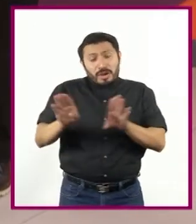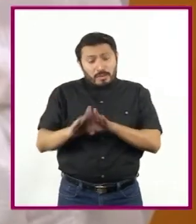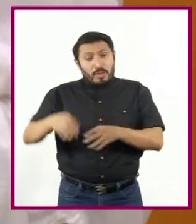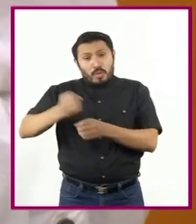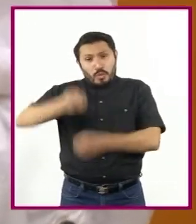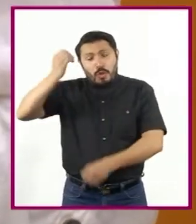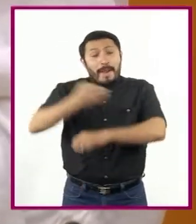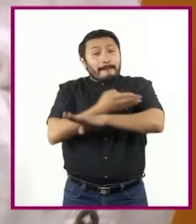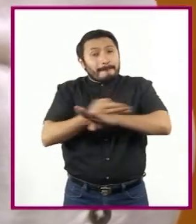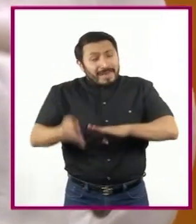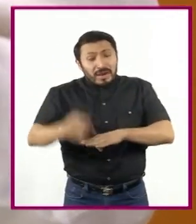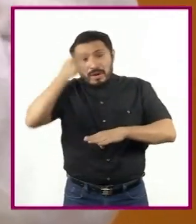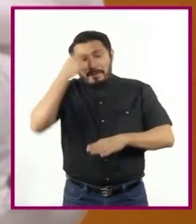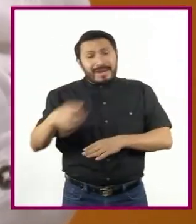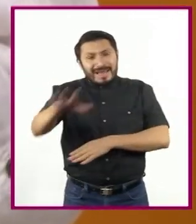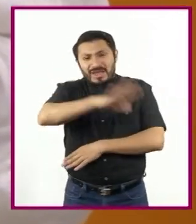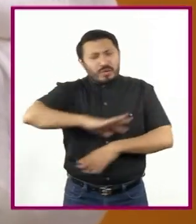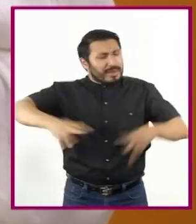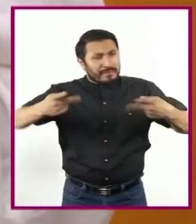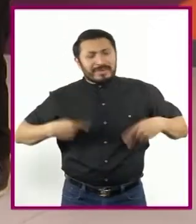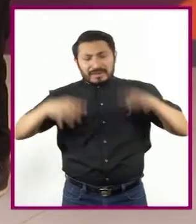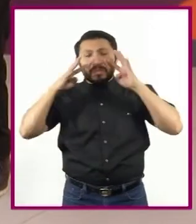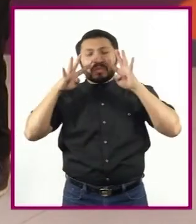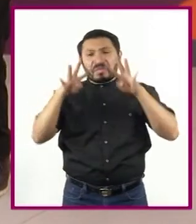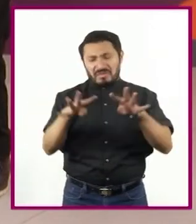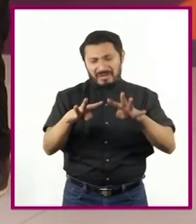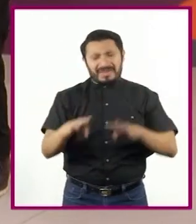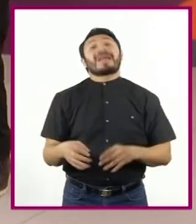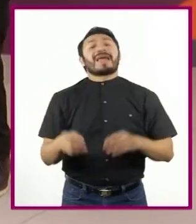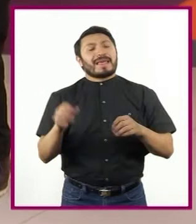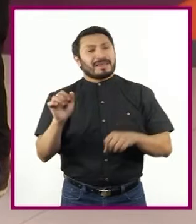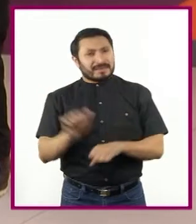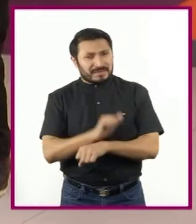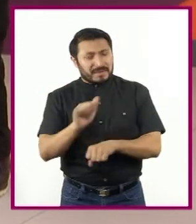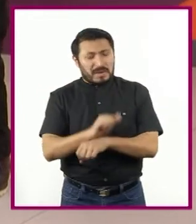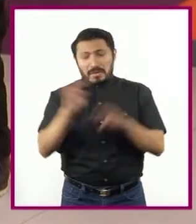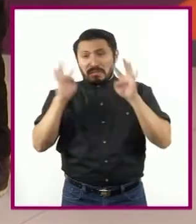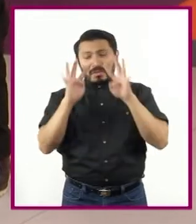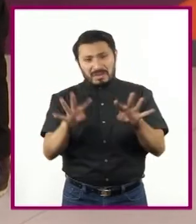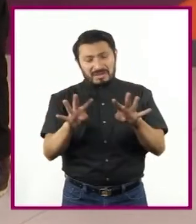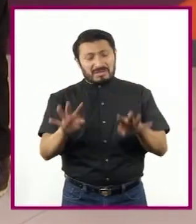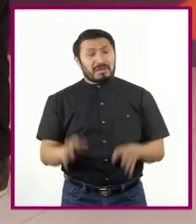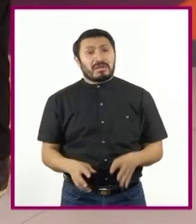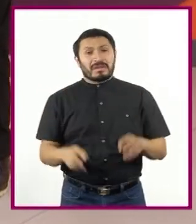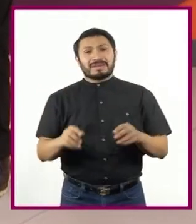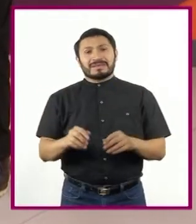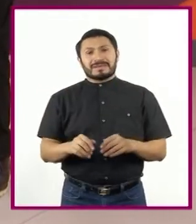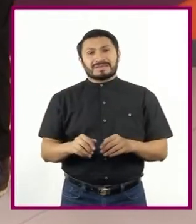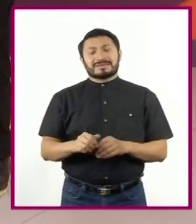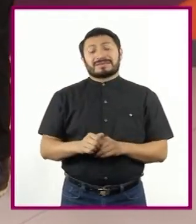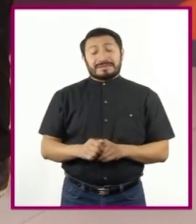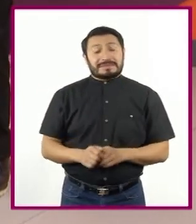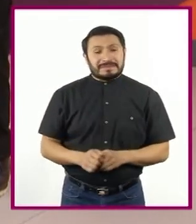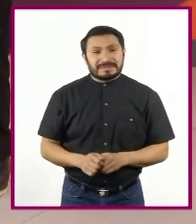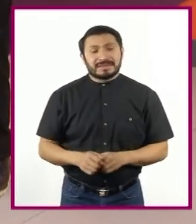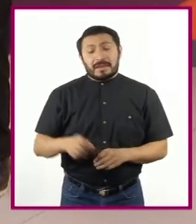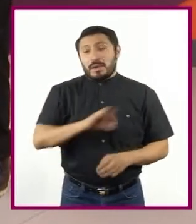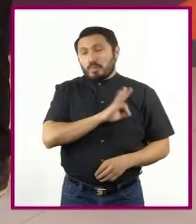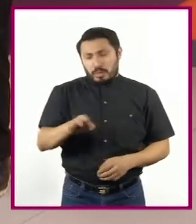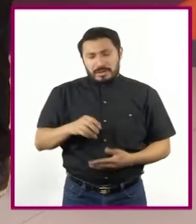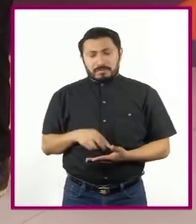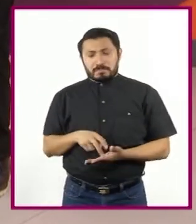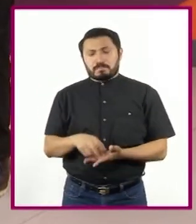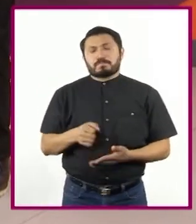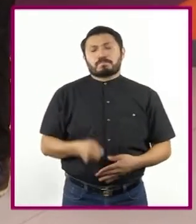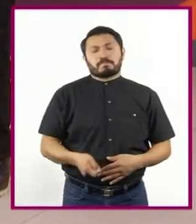de modo que fuera visible entre el mobiliario público y así poder ayudarles en su trayecto, aunque